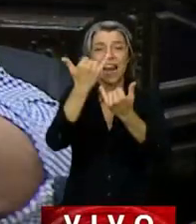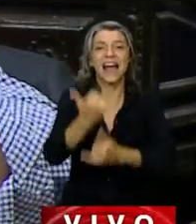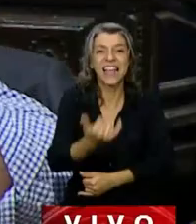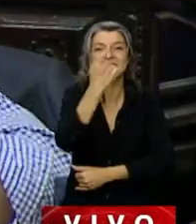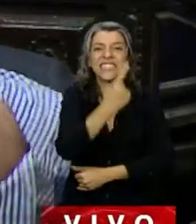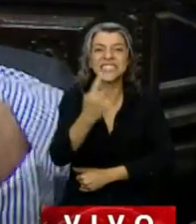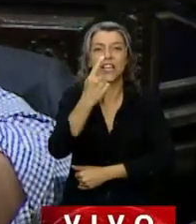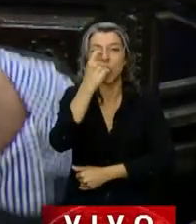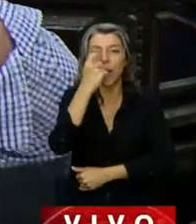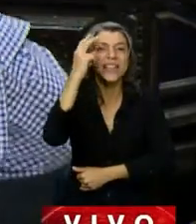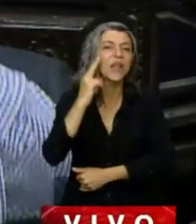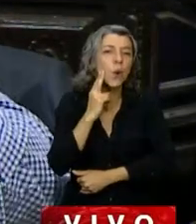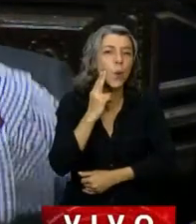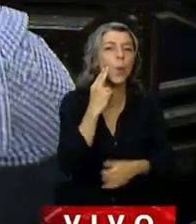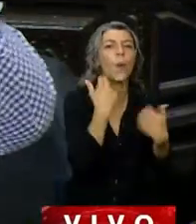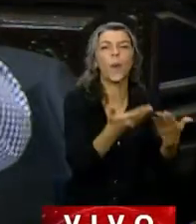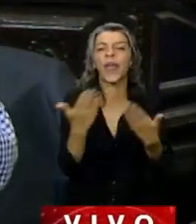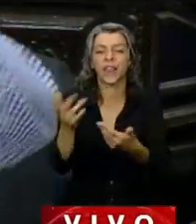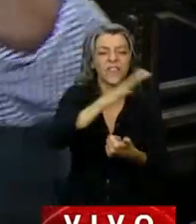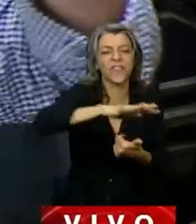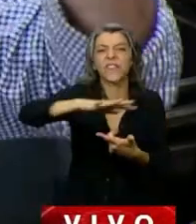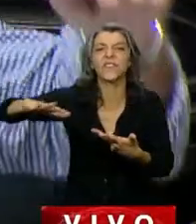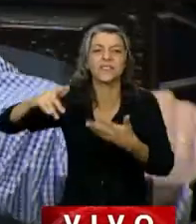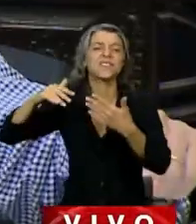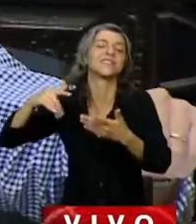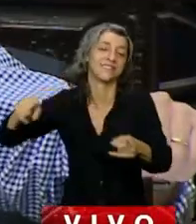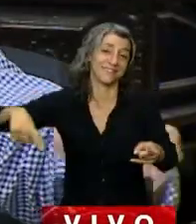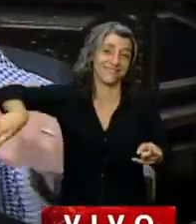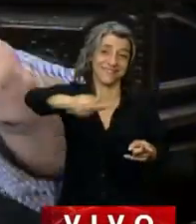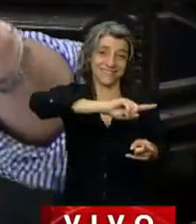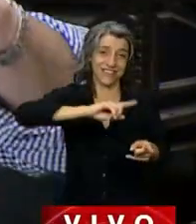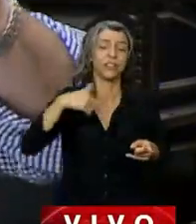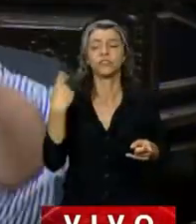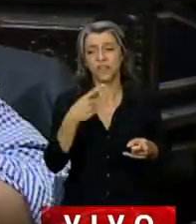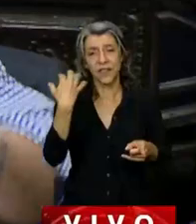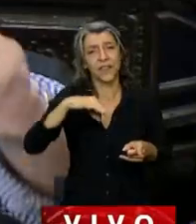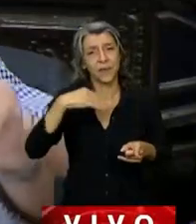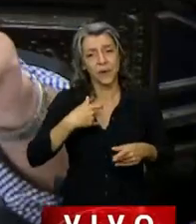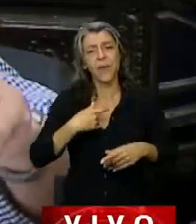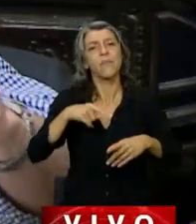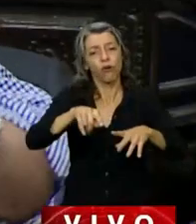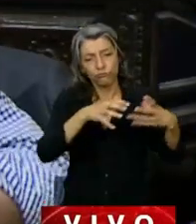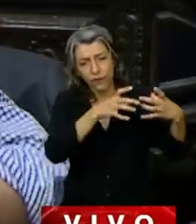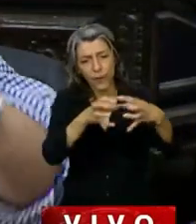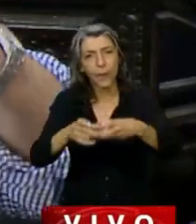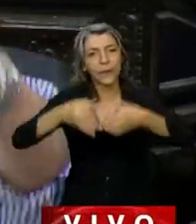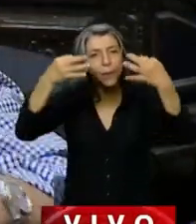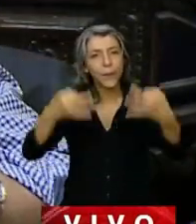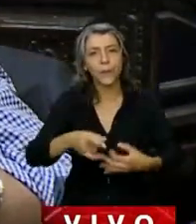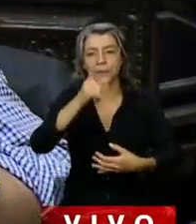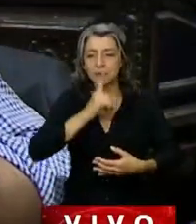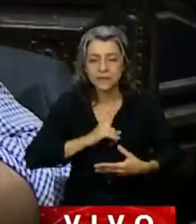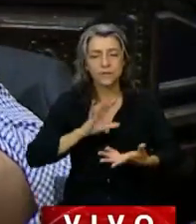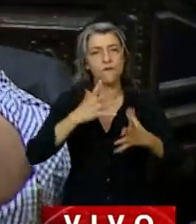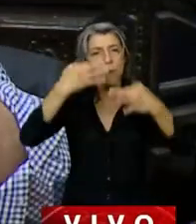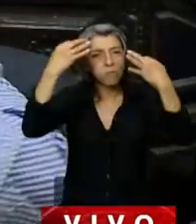privilegios más que estamos dispuestos a sentarnos, a discutir, a terminar con ellos, pero a hacerlo de una manera que lo podamos llevar